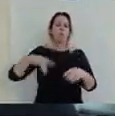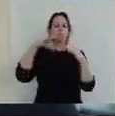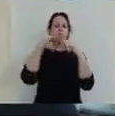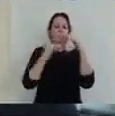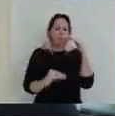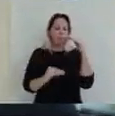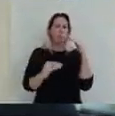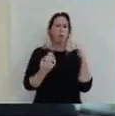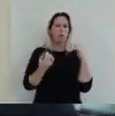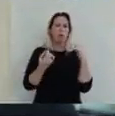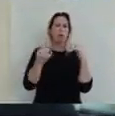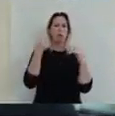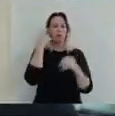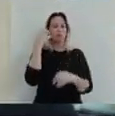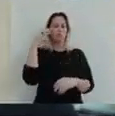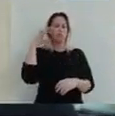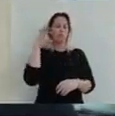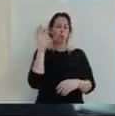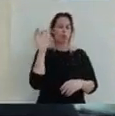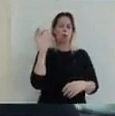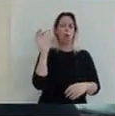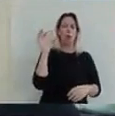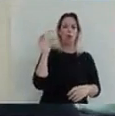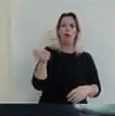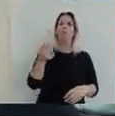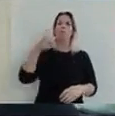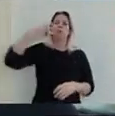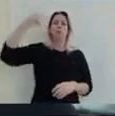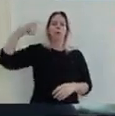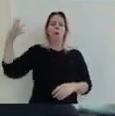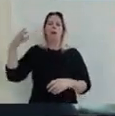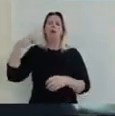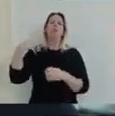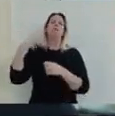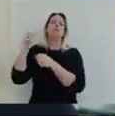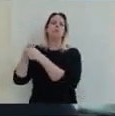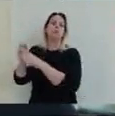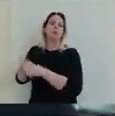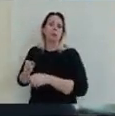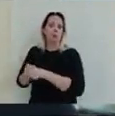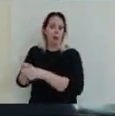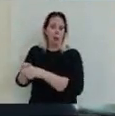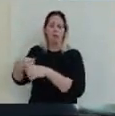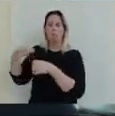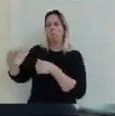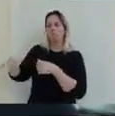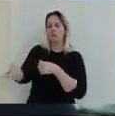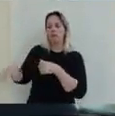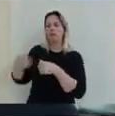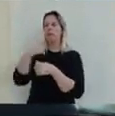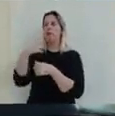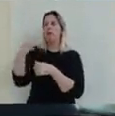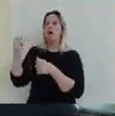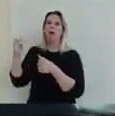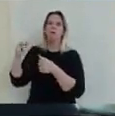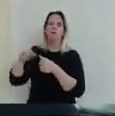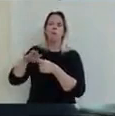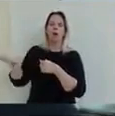haga los pozos que tiene que hacer. Yo considero que sería un